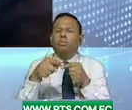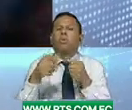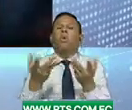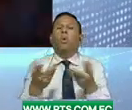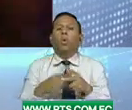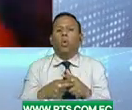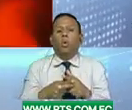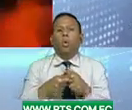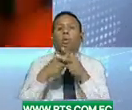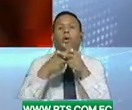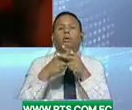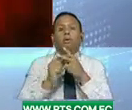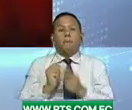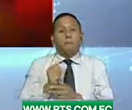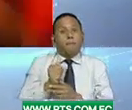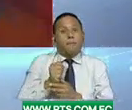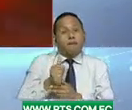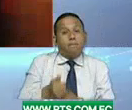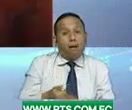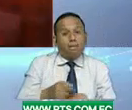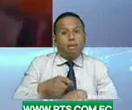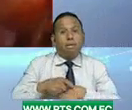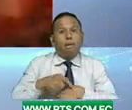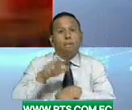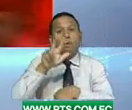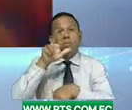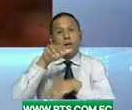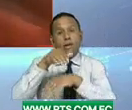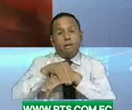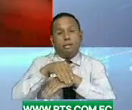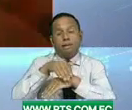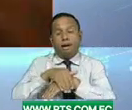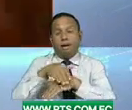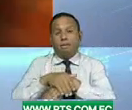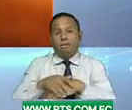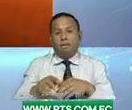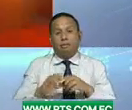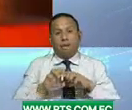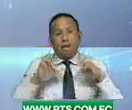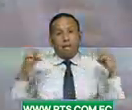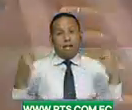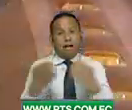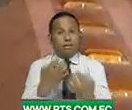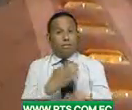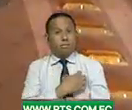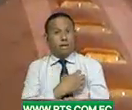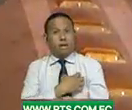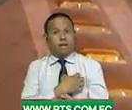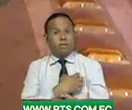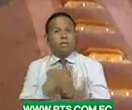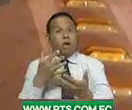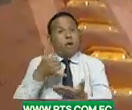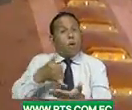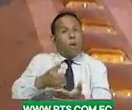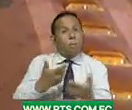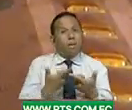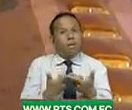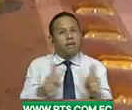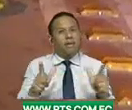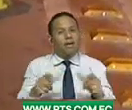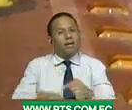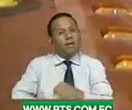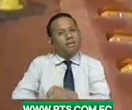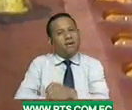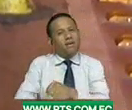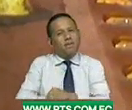el partido. Mañana a las 15 horas se desarrollará la Copa de Libertadores, donde el